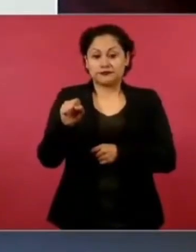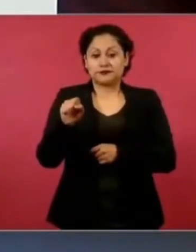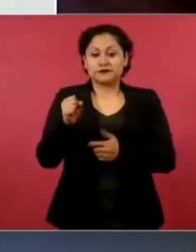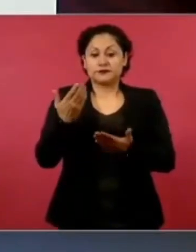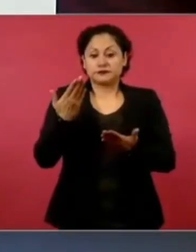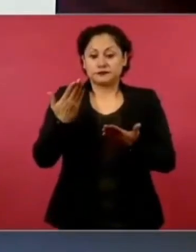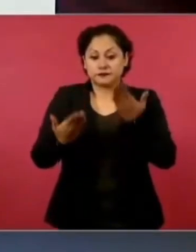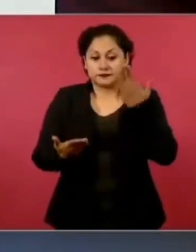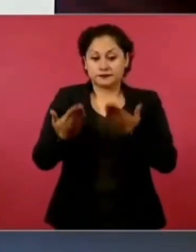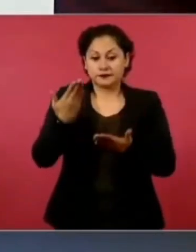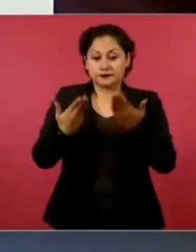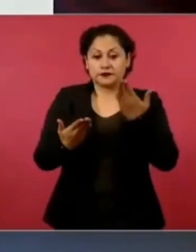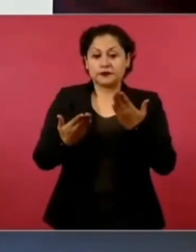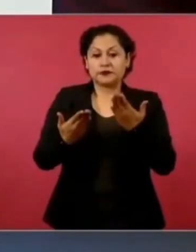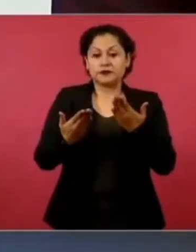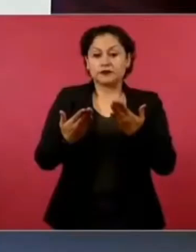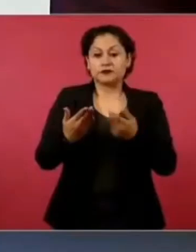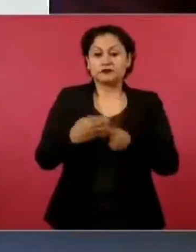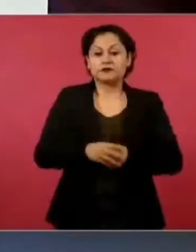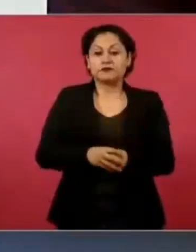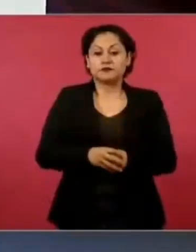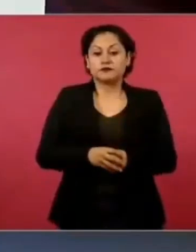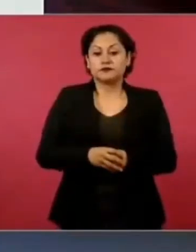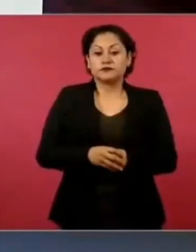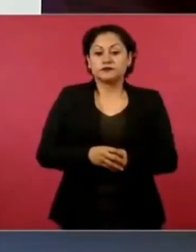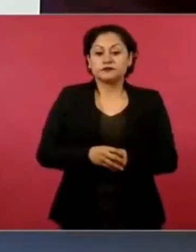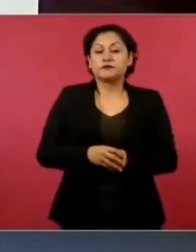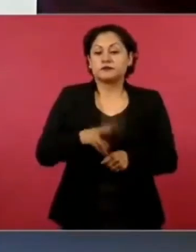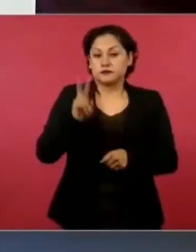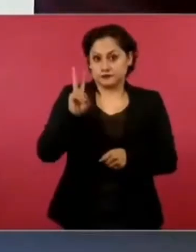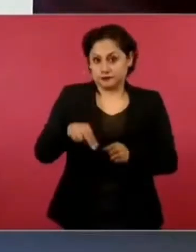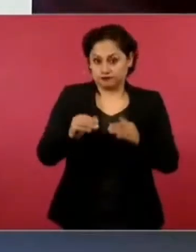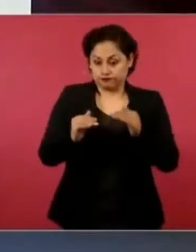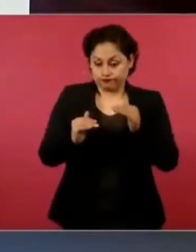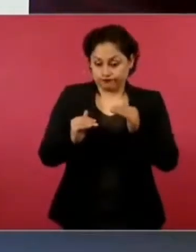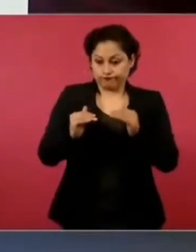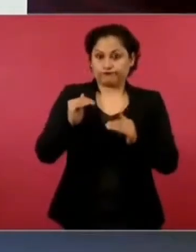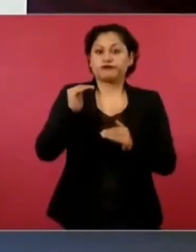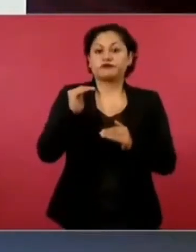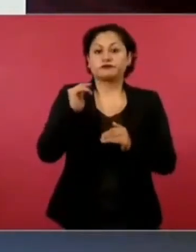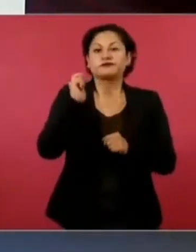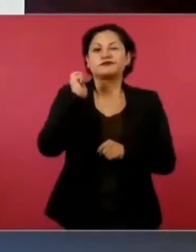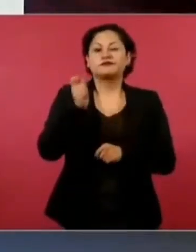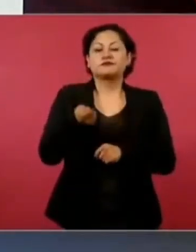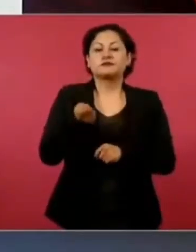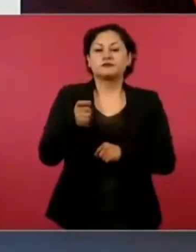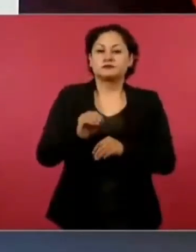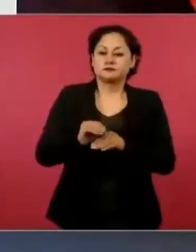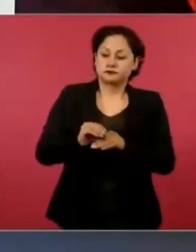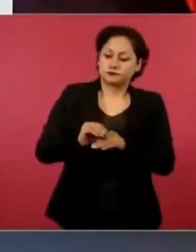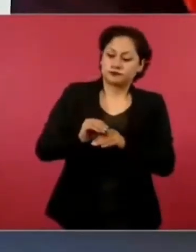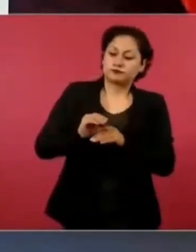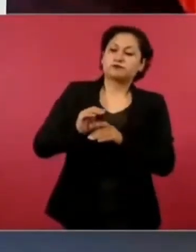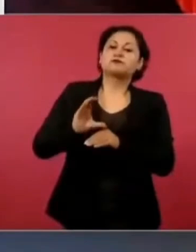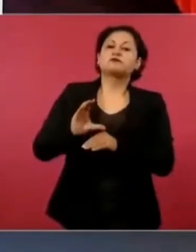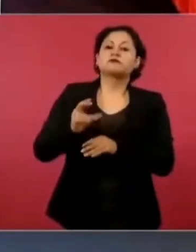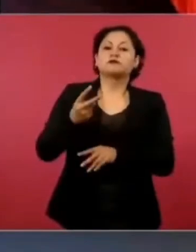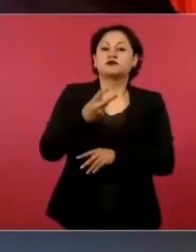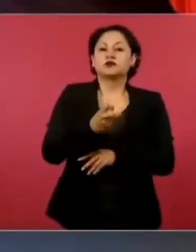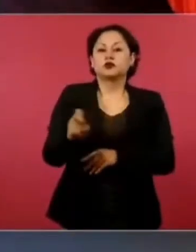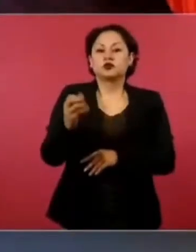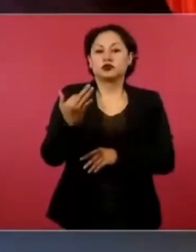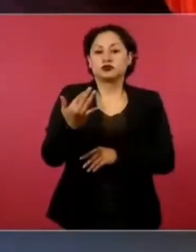2.526.000.000.000 de pesos. Es un incremento nominal de